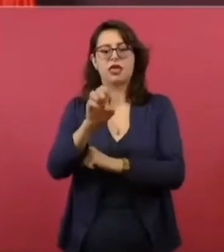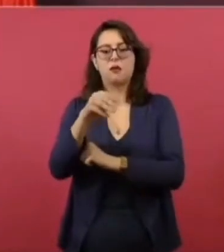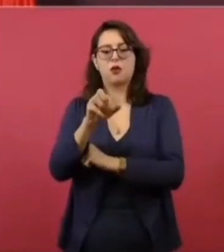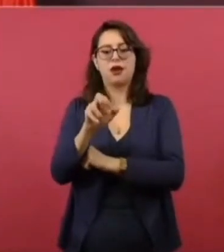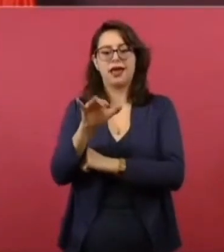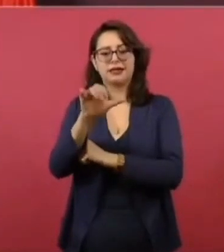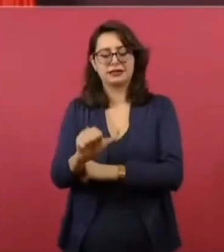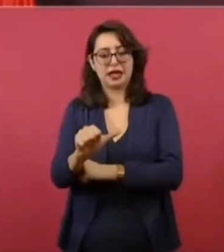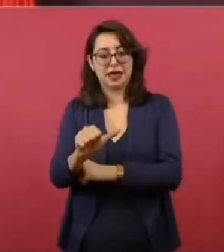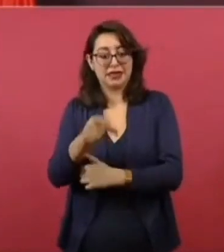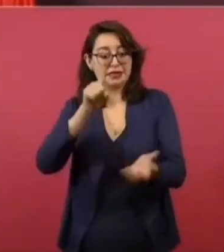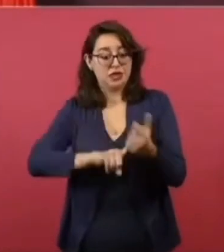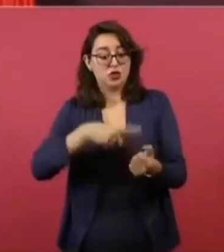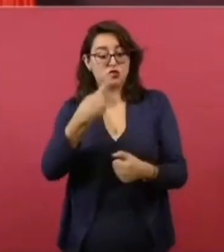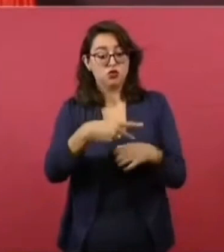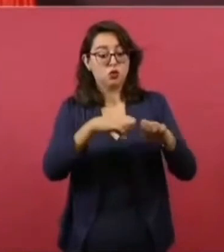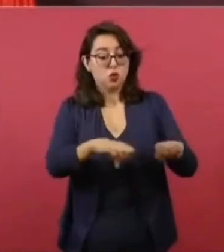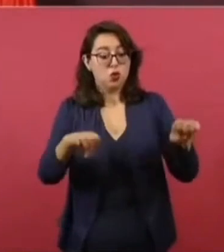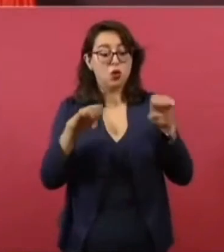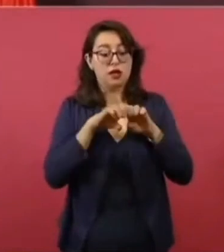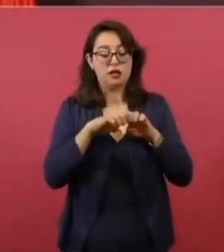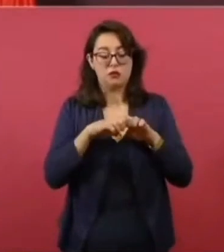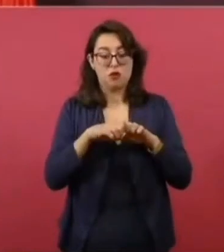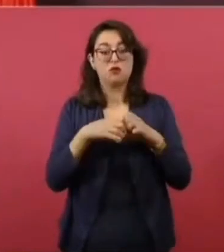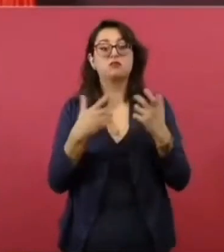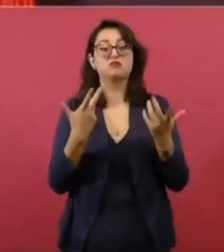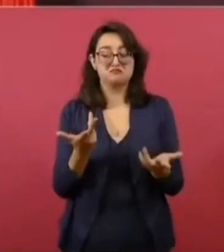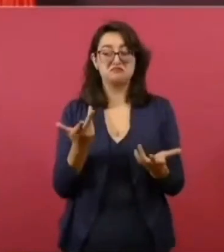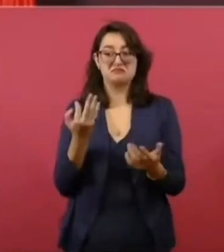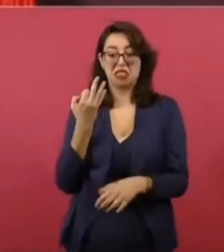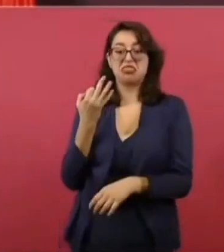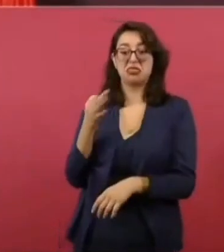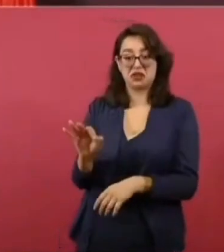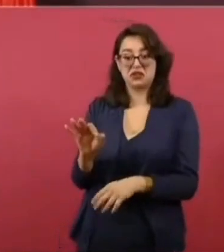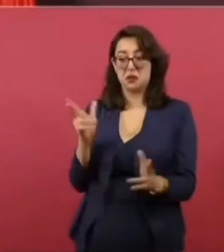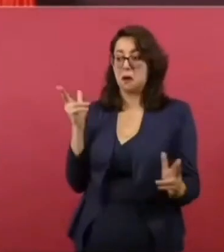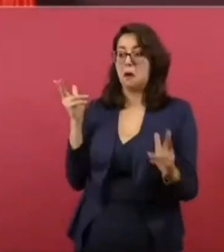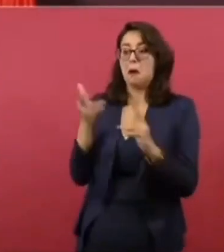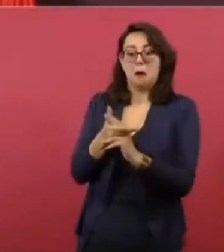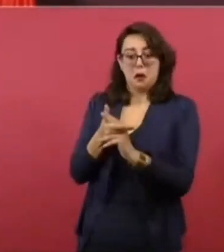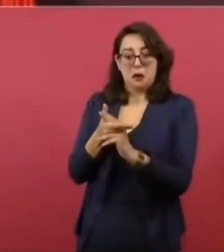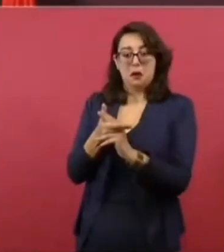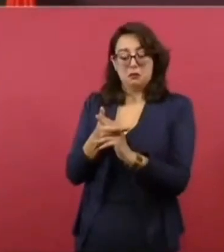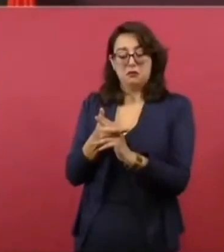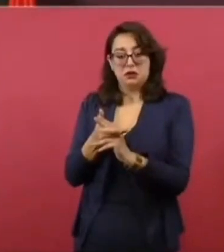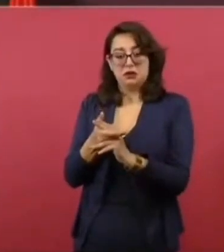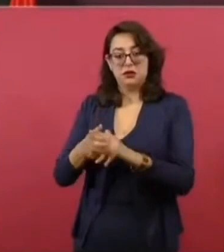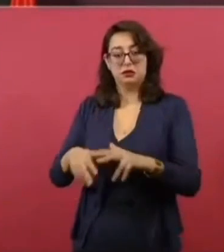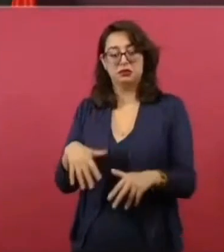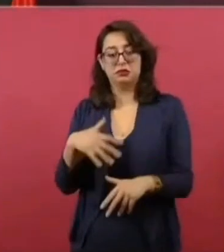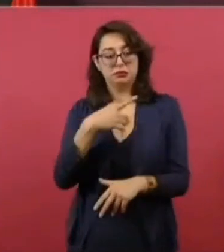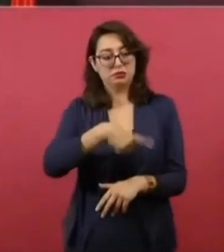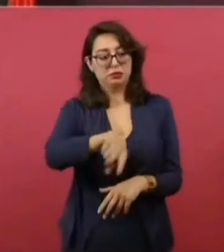traición de sus propios hermanos de clase y de una pandilla de rufianes.